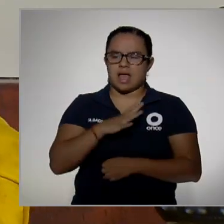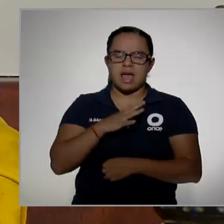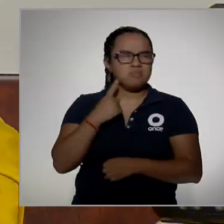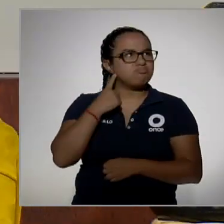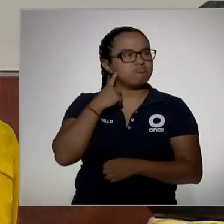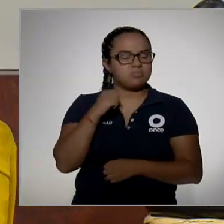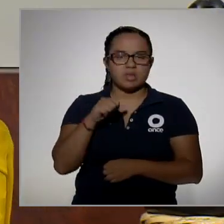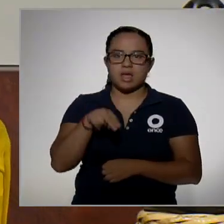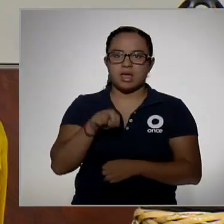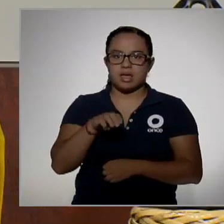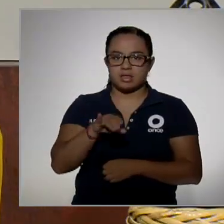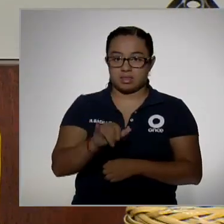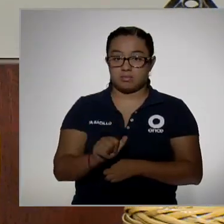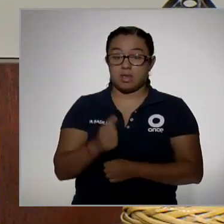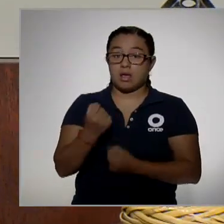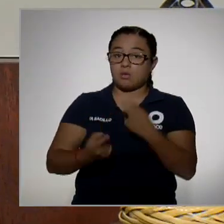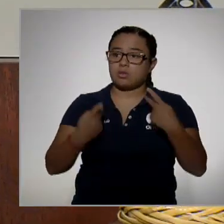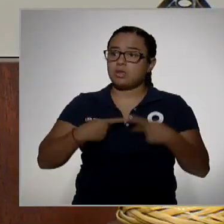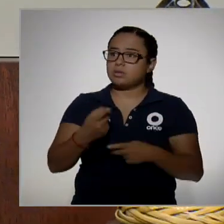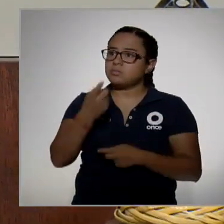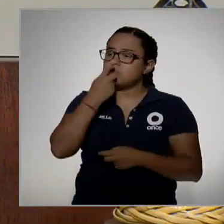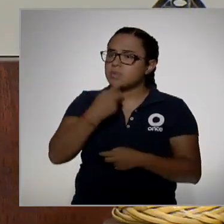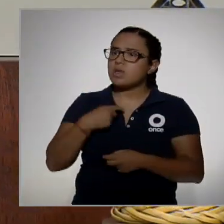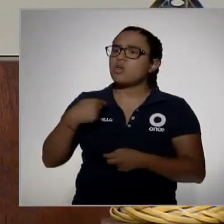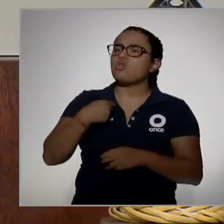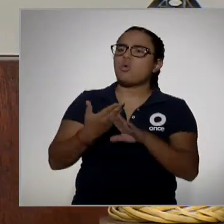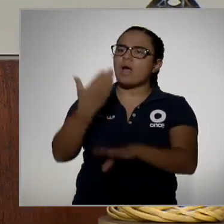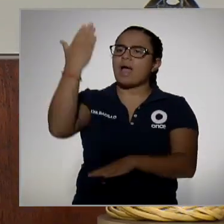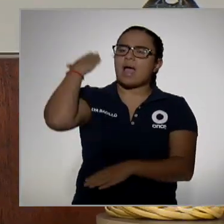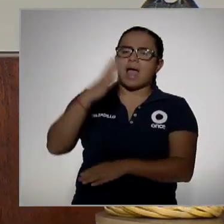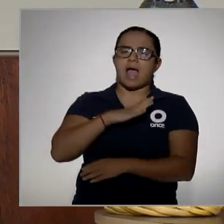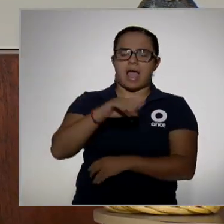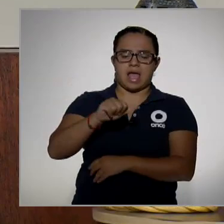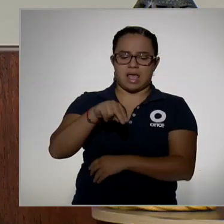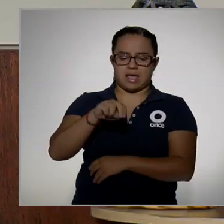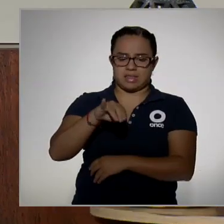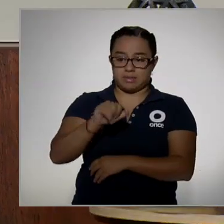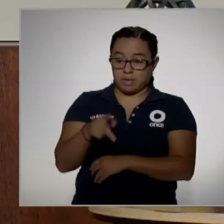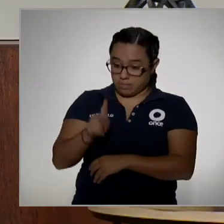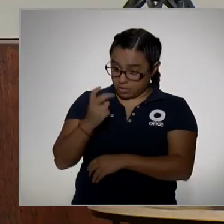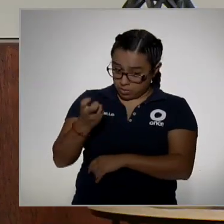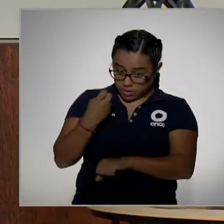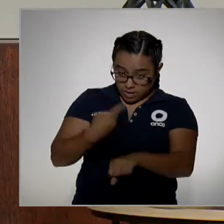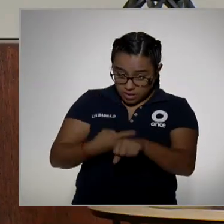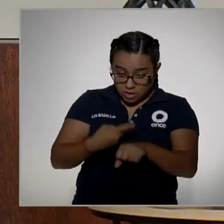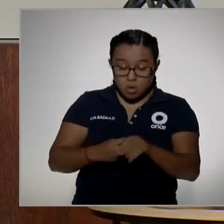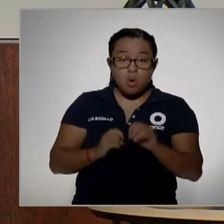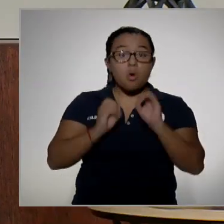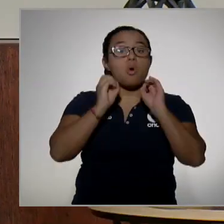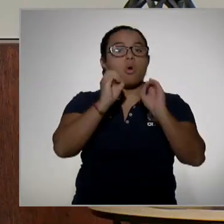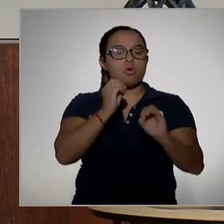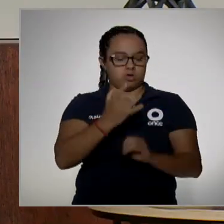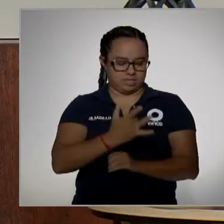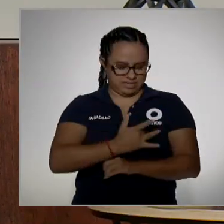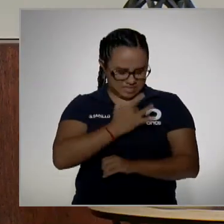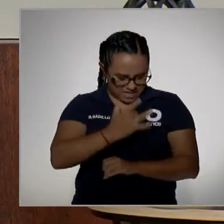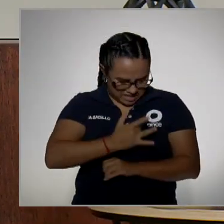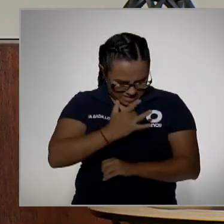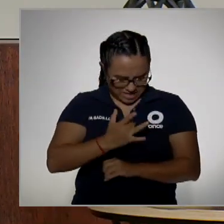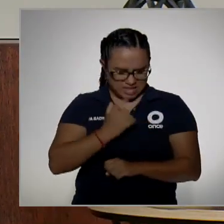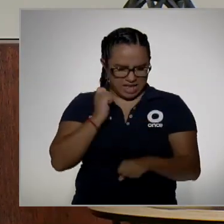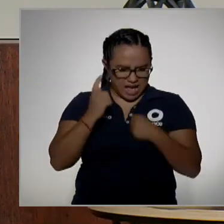y mucha gente nos dice a los médicos yo tuve anemia pero entonces es una enfermedad la anemia o es un signo o es un síntoma